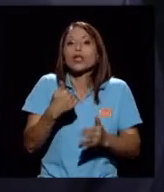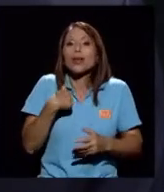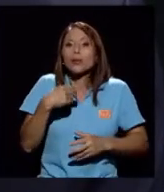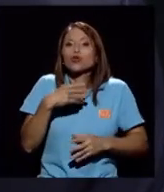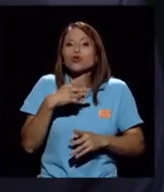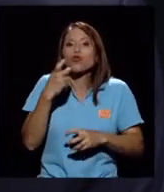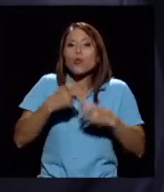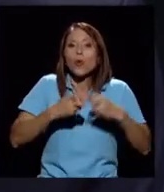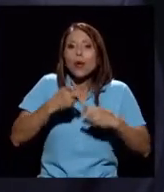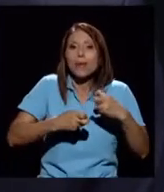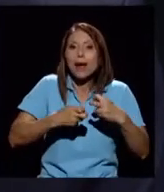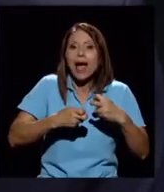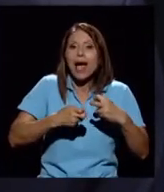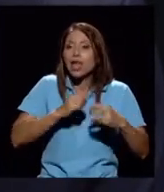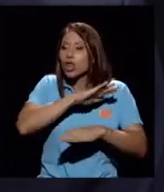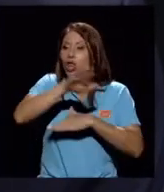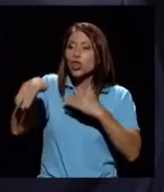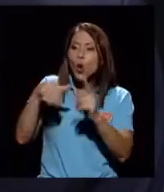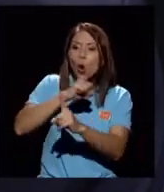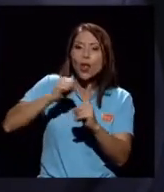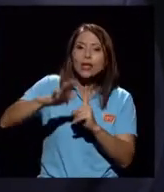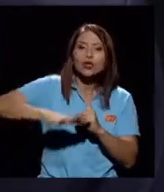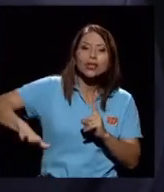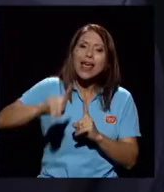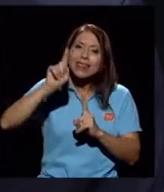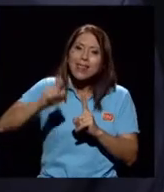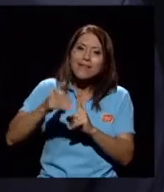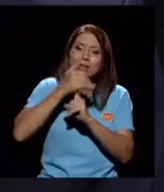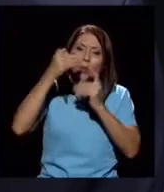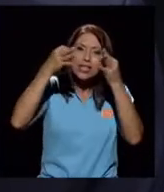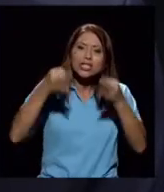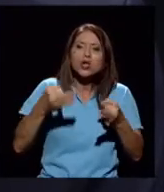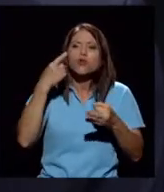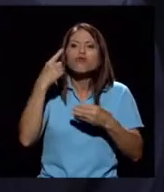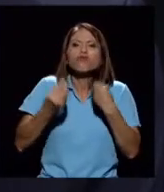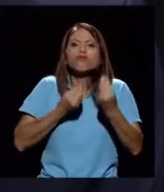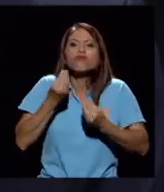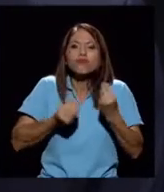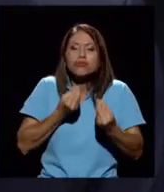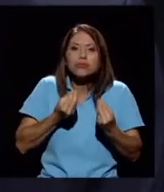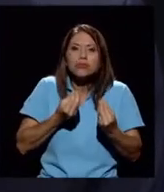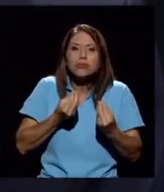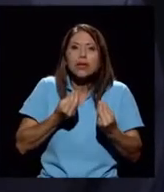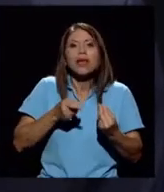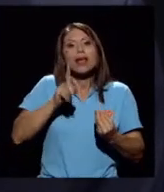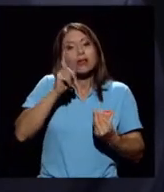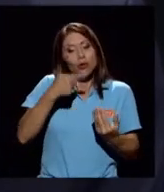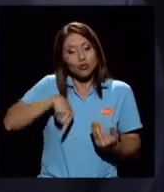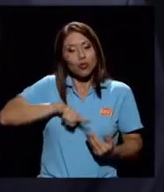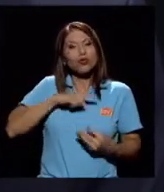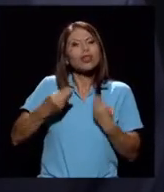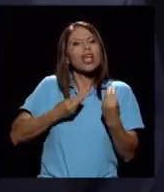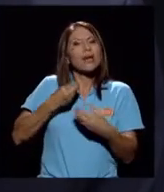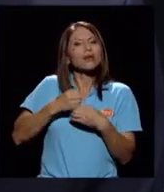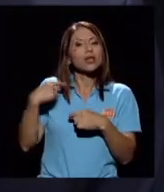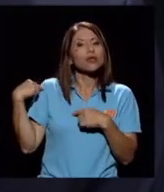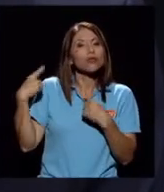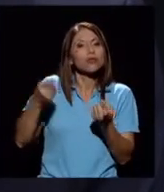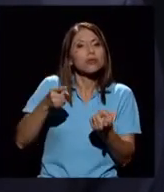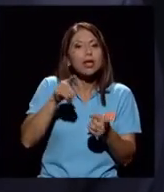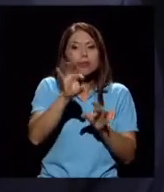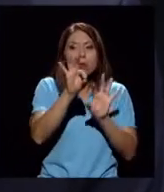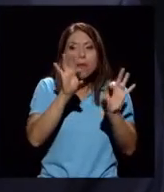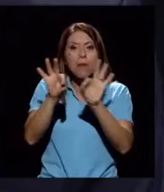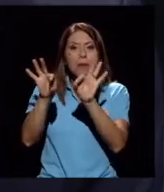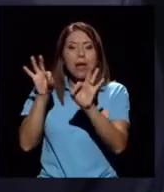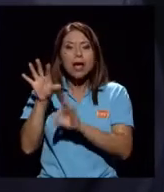sociedad para dónde vamos y como sociedad en la forma que lo hemos identificado es eligiendo 57 diputados y esos 57 diputados